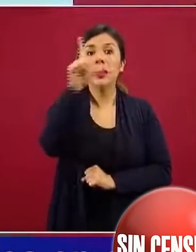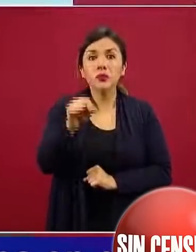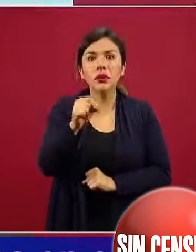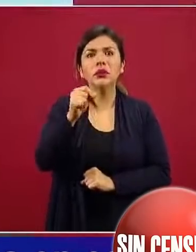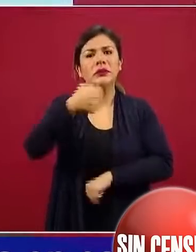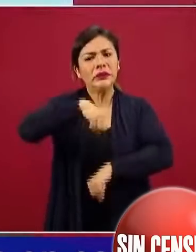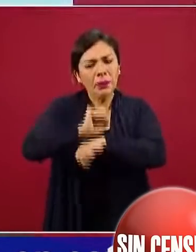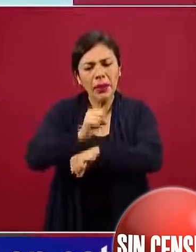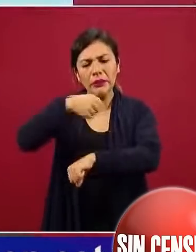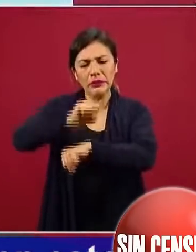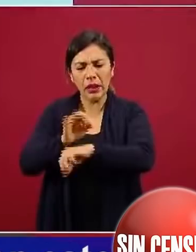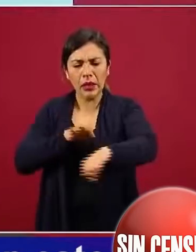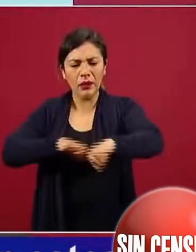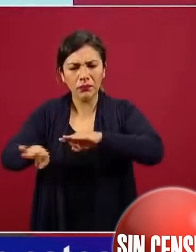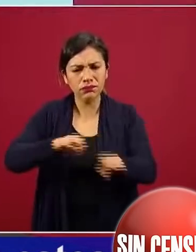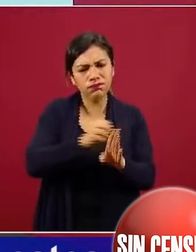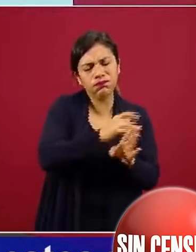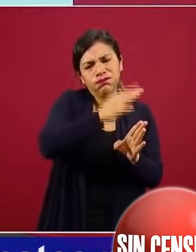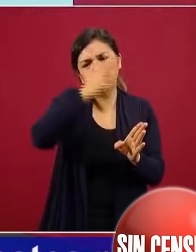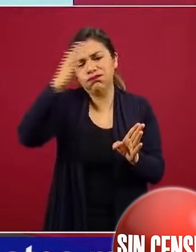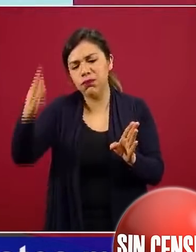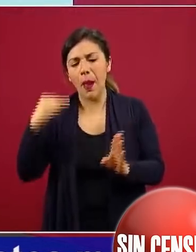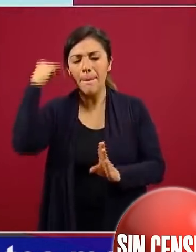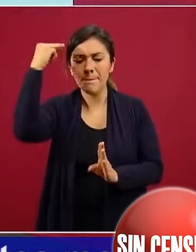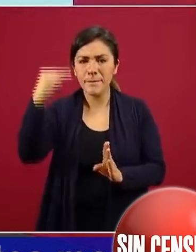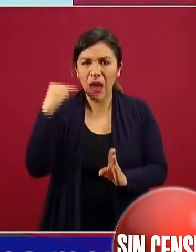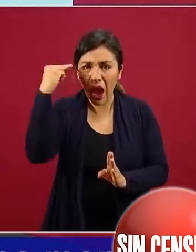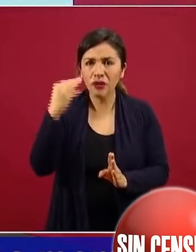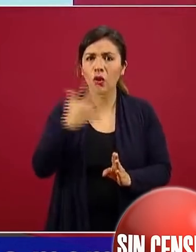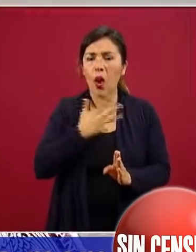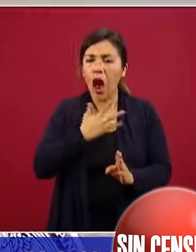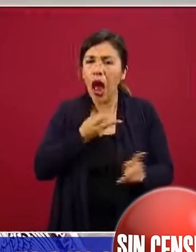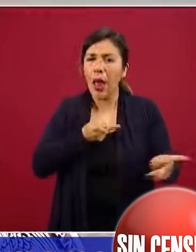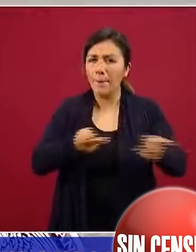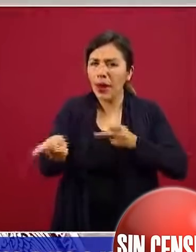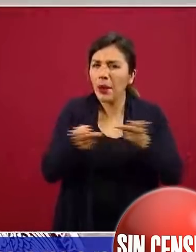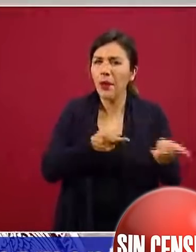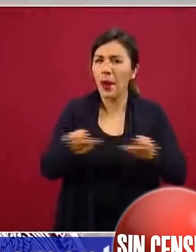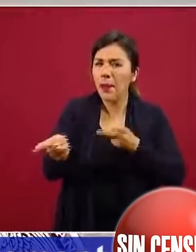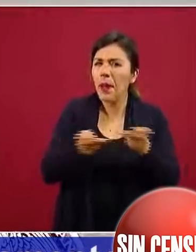varias semanas transcurridas durante marzo, en donde estuvimos